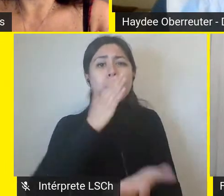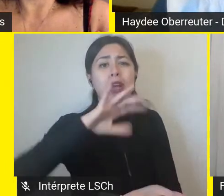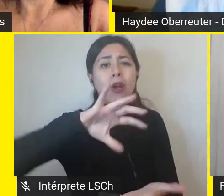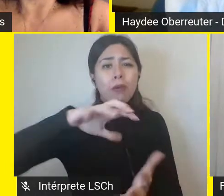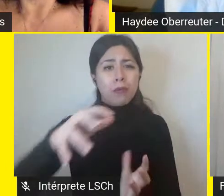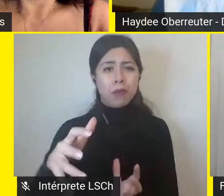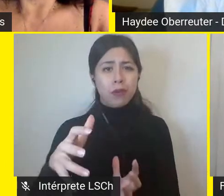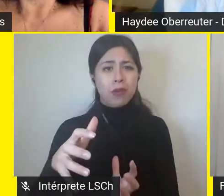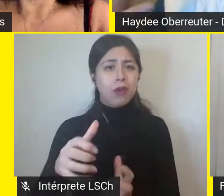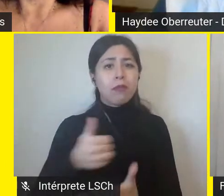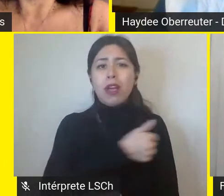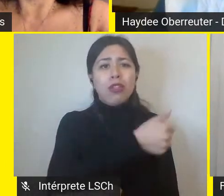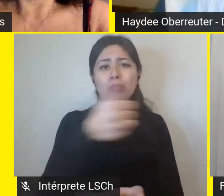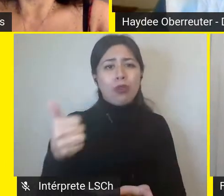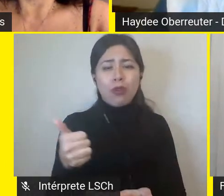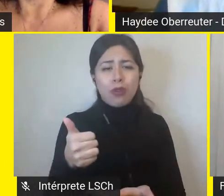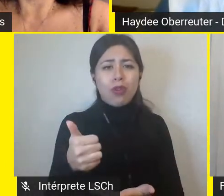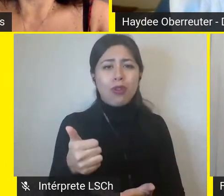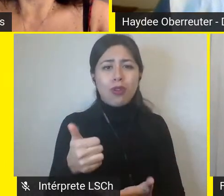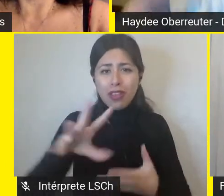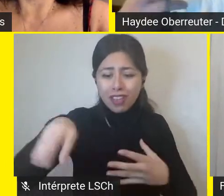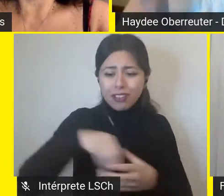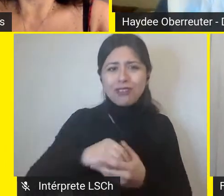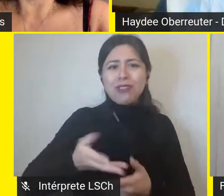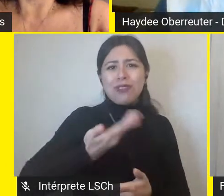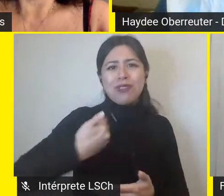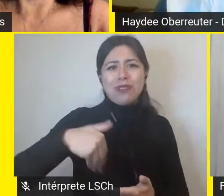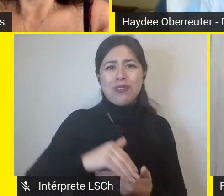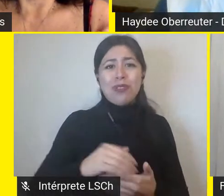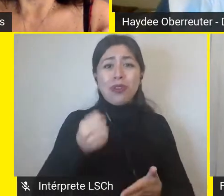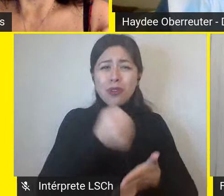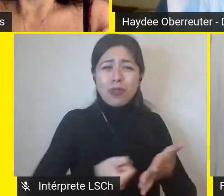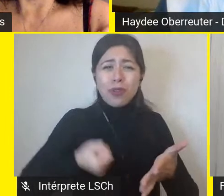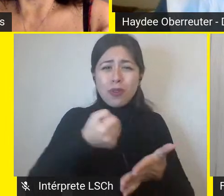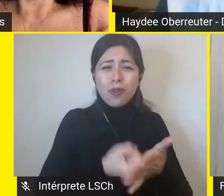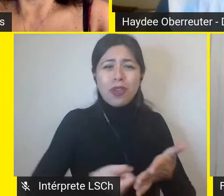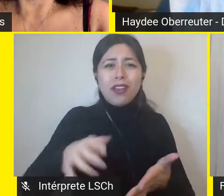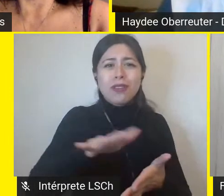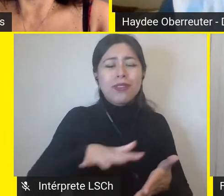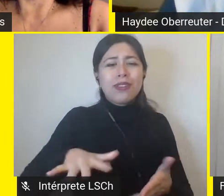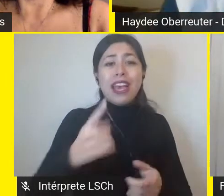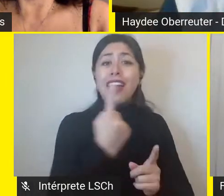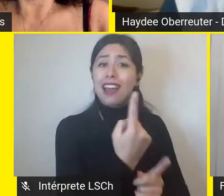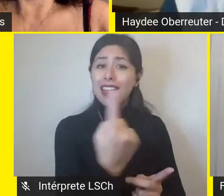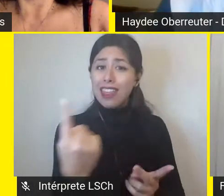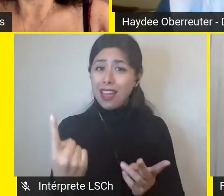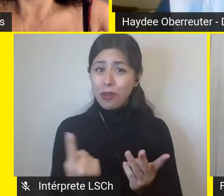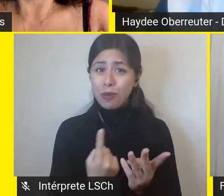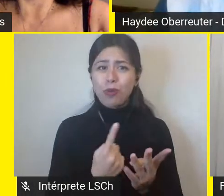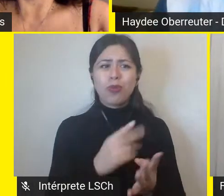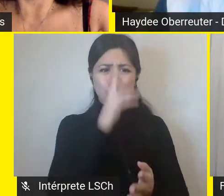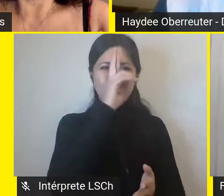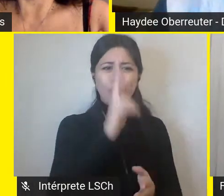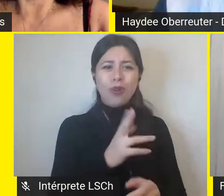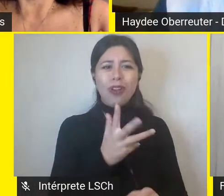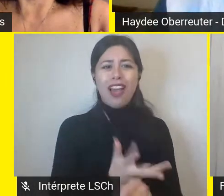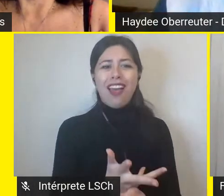para todos nosotros, incluidos nosotros, que como luchadores sociales cada uno de nosotros tiene un rol que jugar ahí.